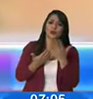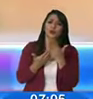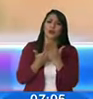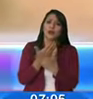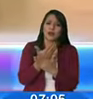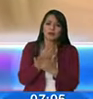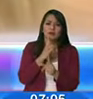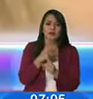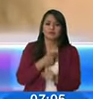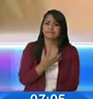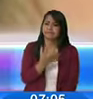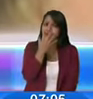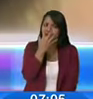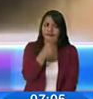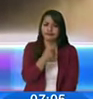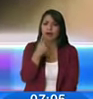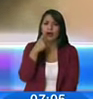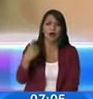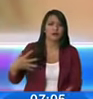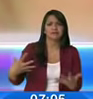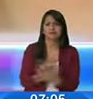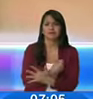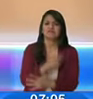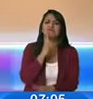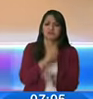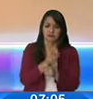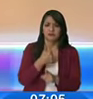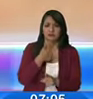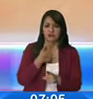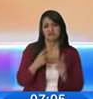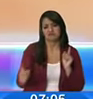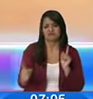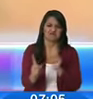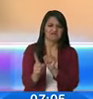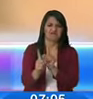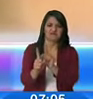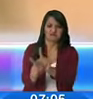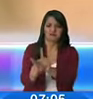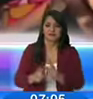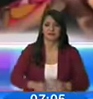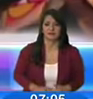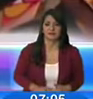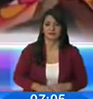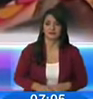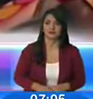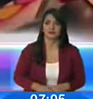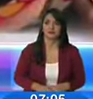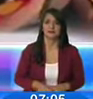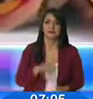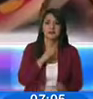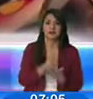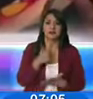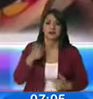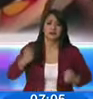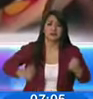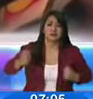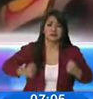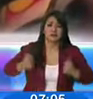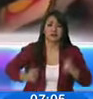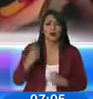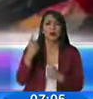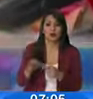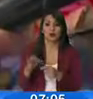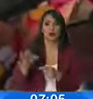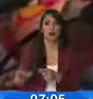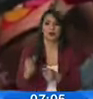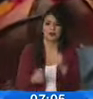de indignación tras lo sucedido y decidió correr tras el antisocial. Corrimos aproximadamente una cuadra y media